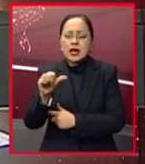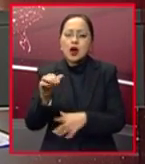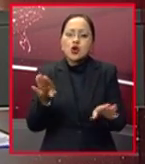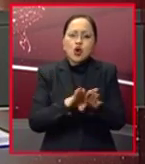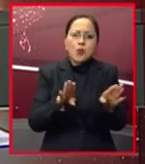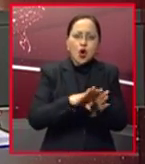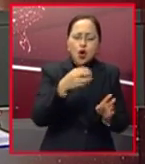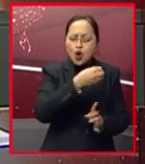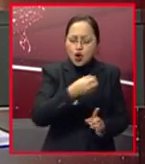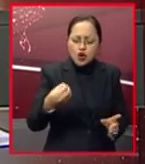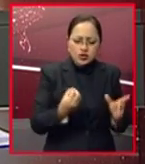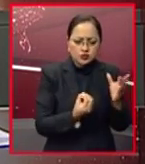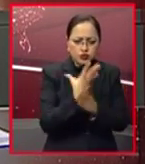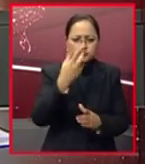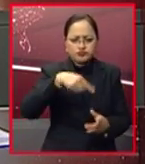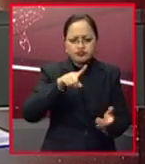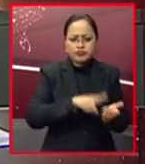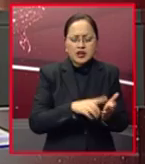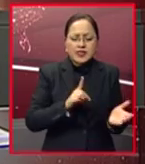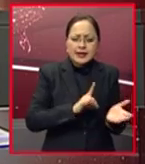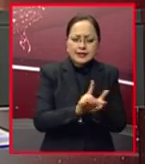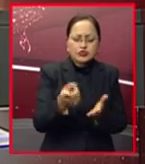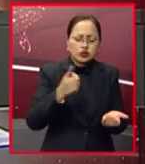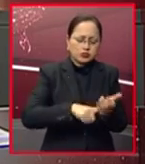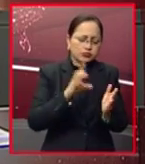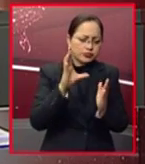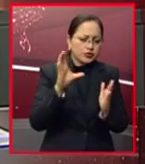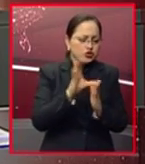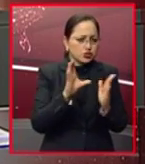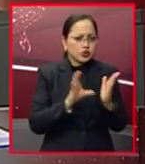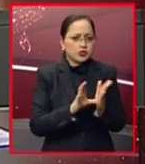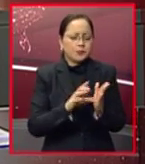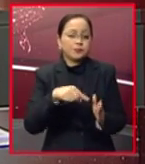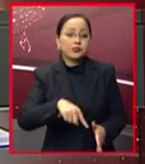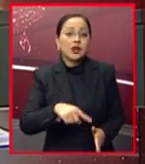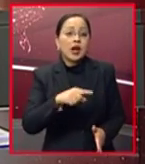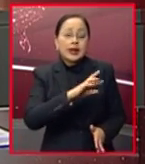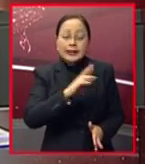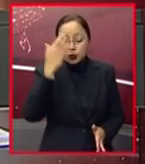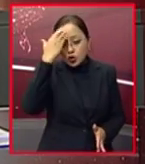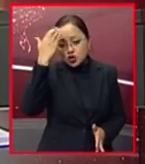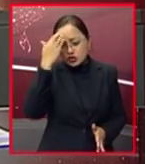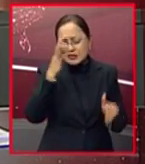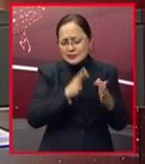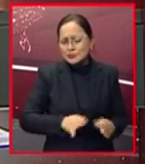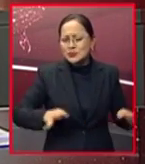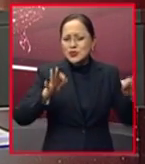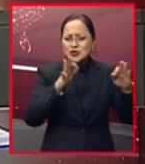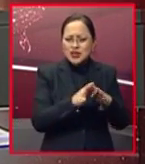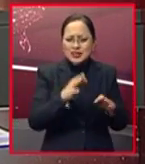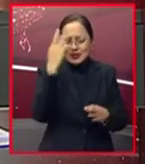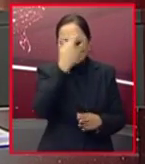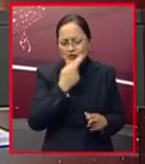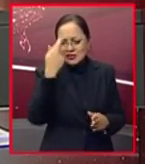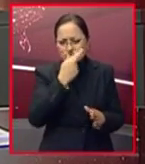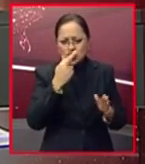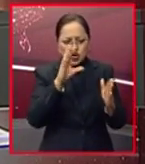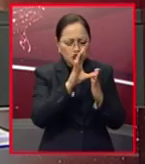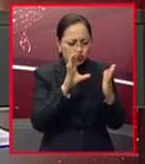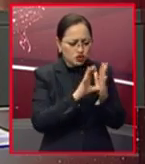de la justicia y el derecho que estableció la Constitución política. Asimismo, reconoció la importancia de realizar una revisión del